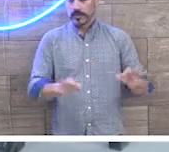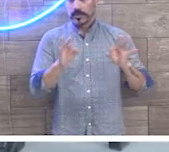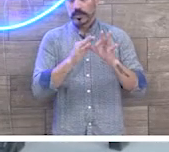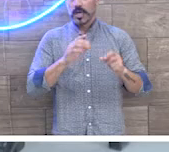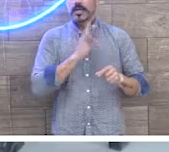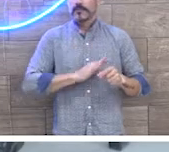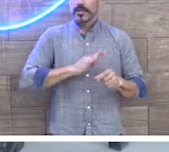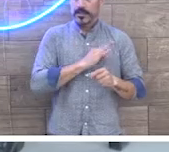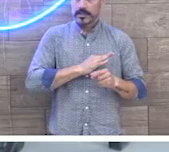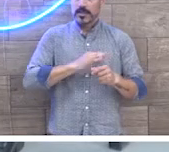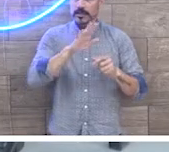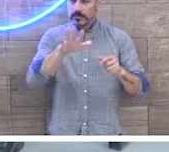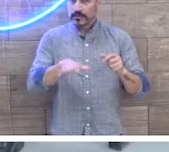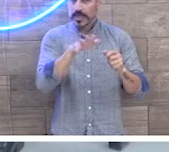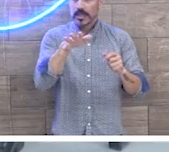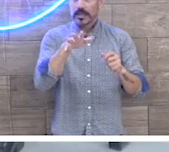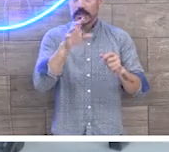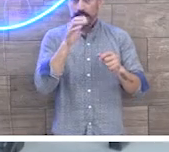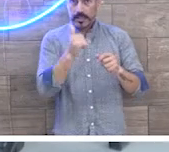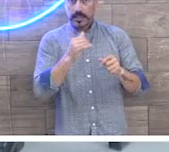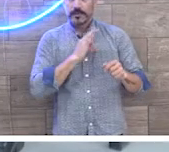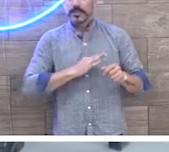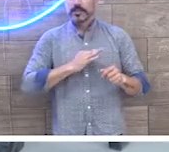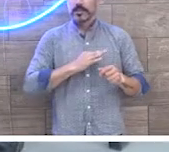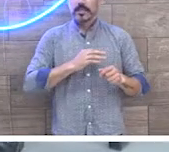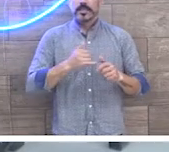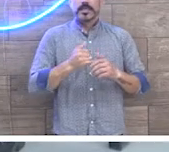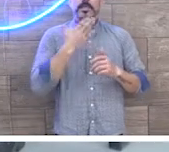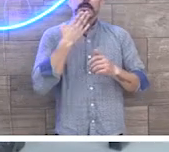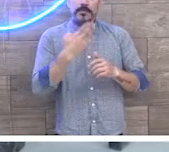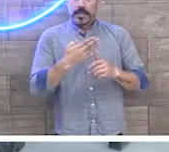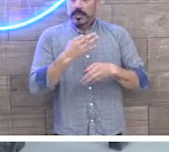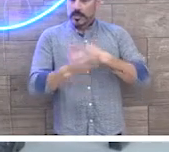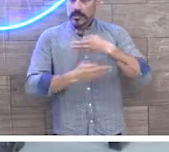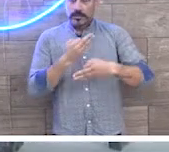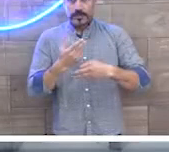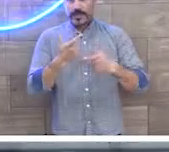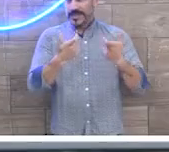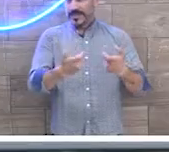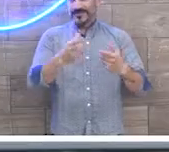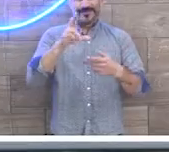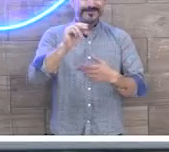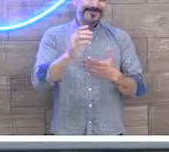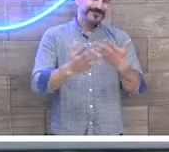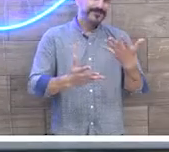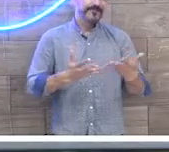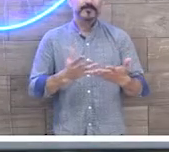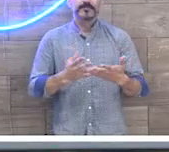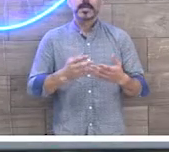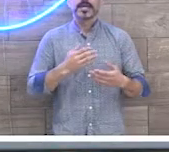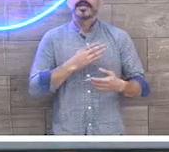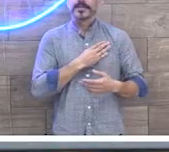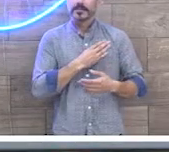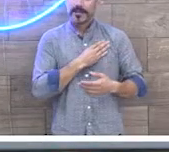en pues el bien y lo que nos llena como seres humanos, y no en el éxito económico ni muchas otras cosas,